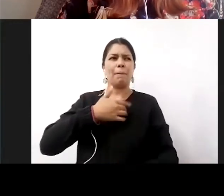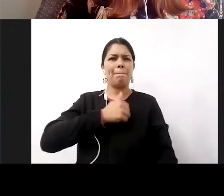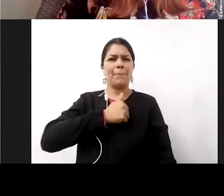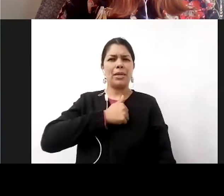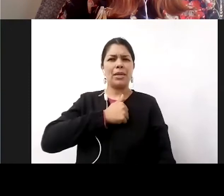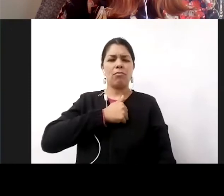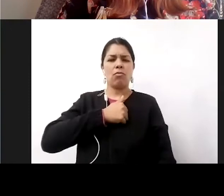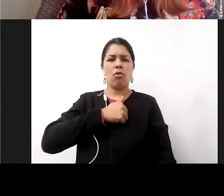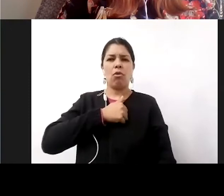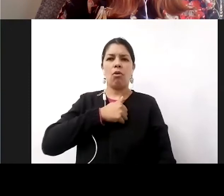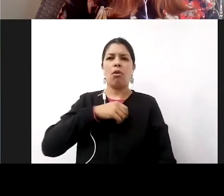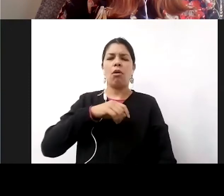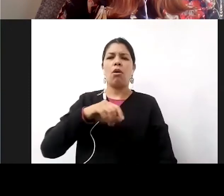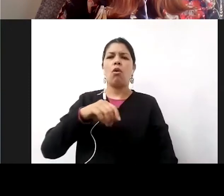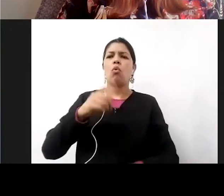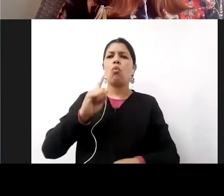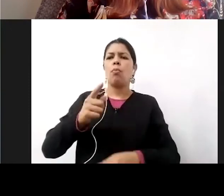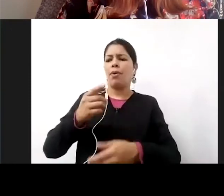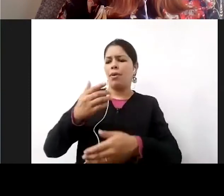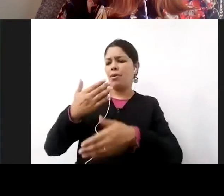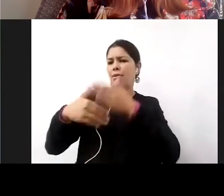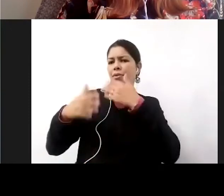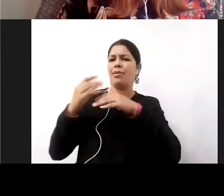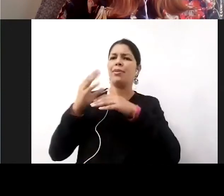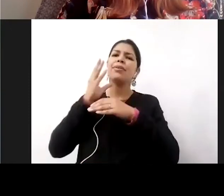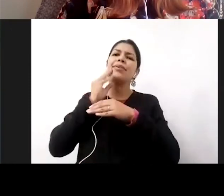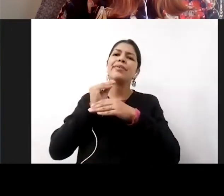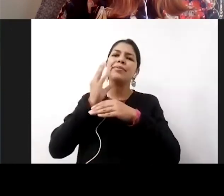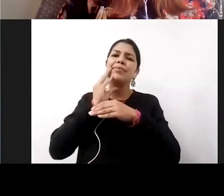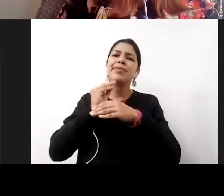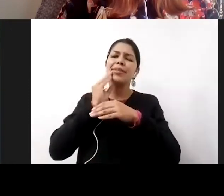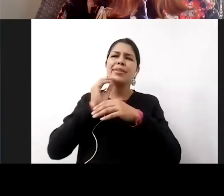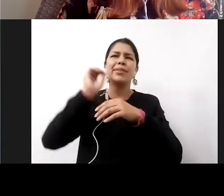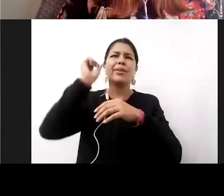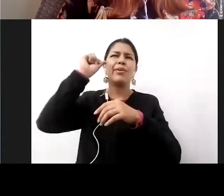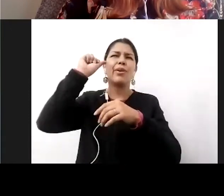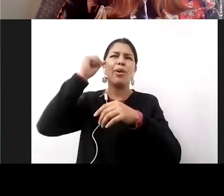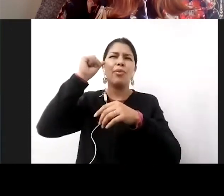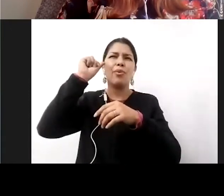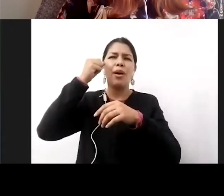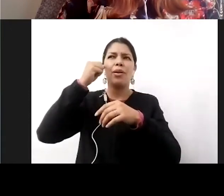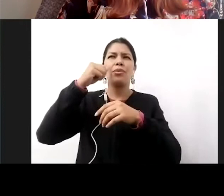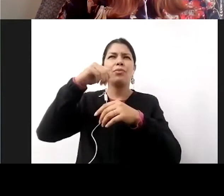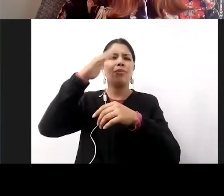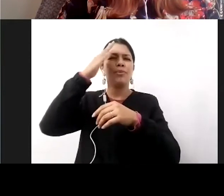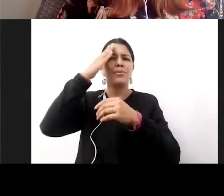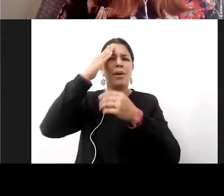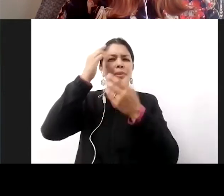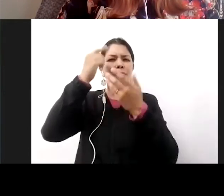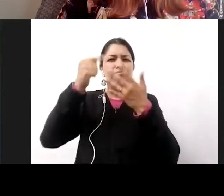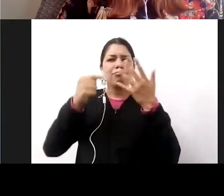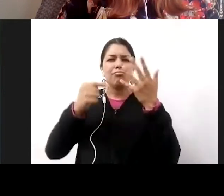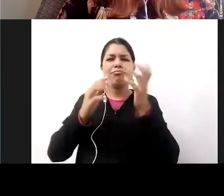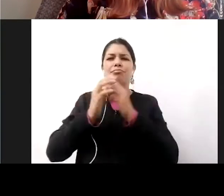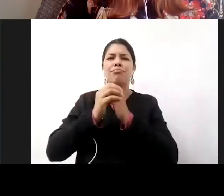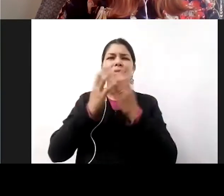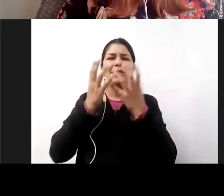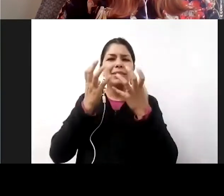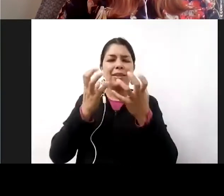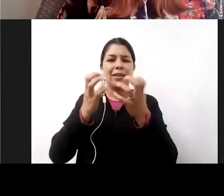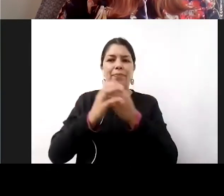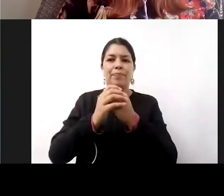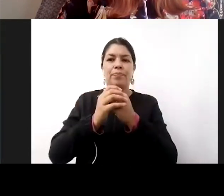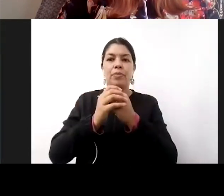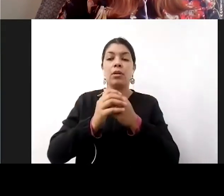las experiencias que tenemos, de los recuerdos, de todo lo que sabemos y todo lo que queremos. Conocer el concepto que tenemos de